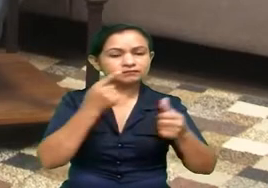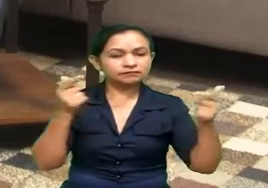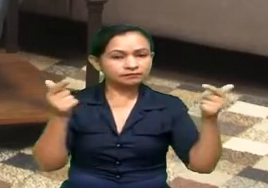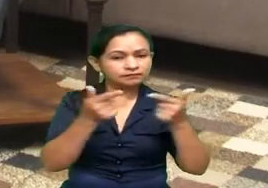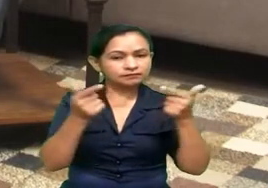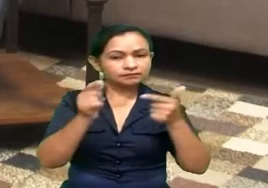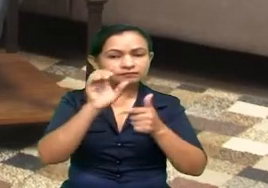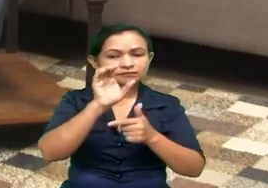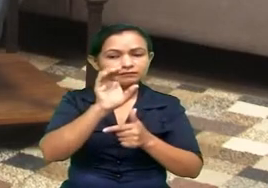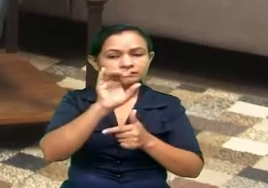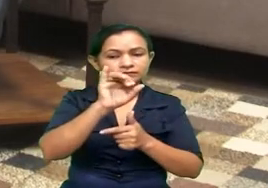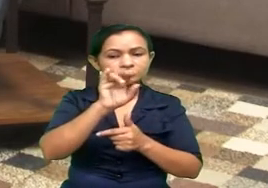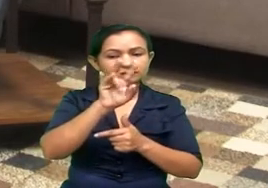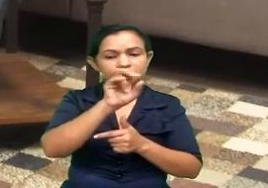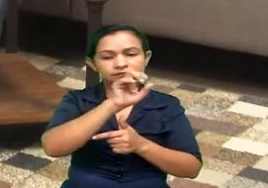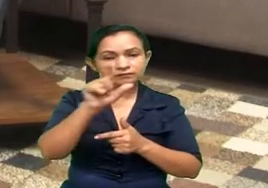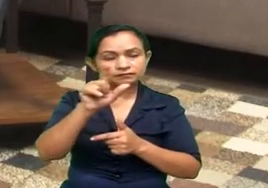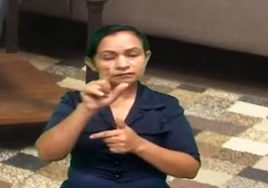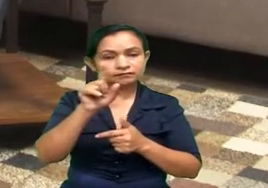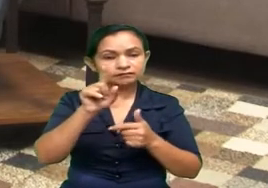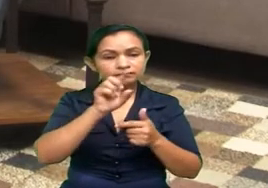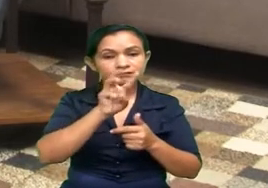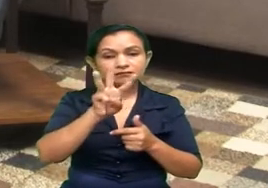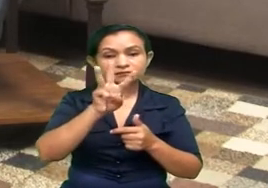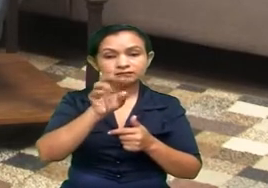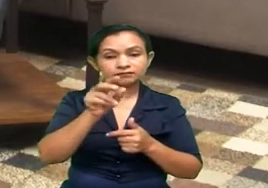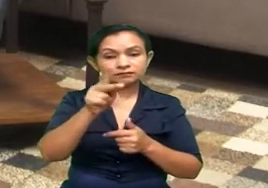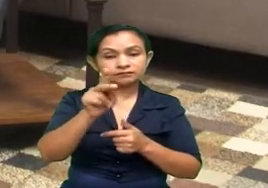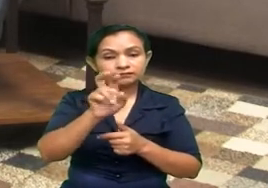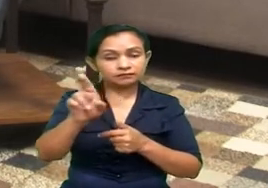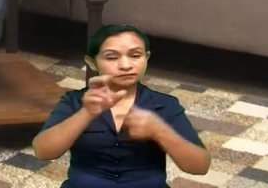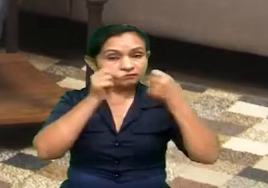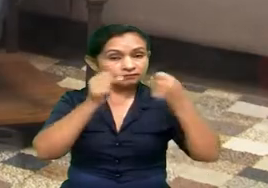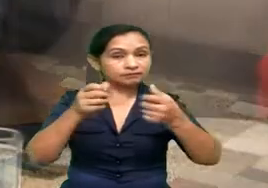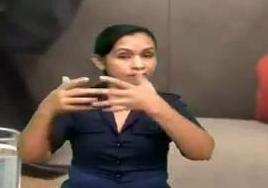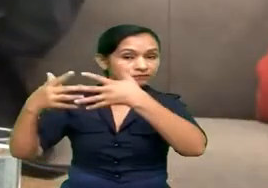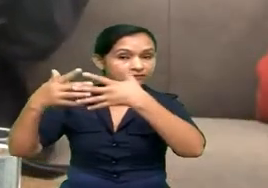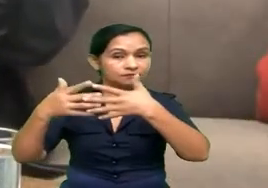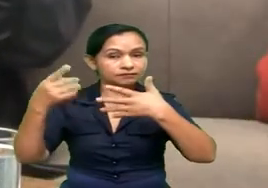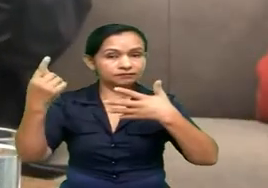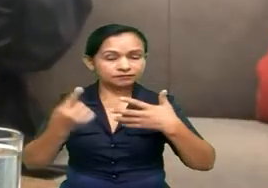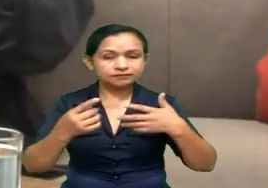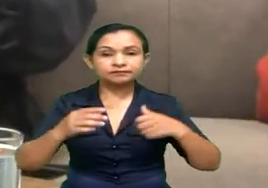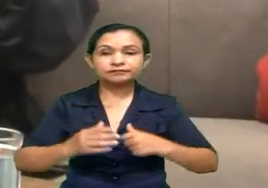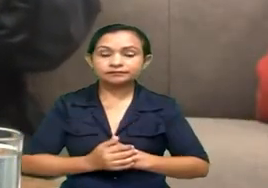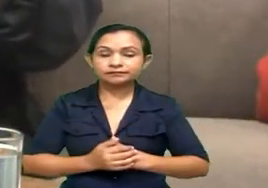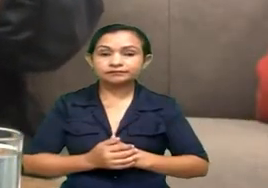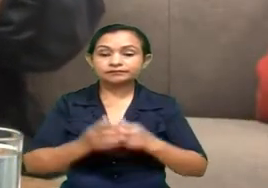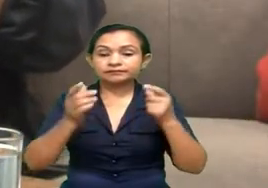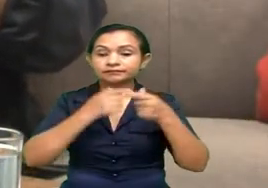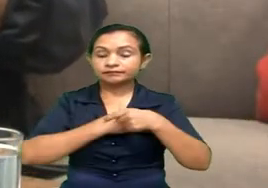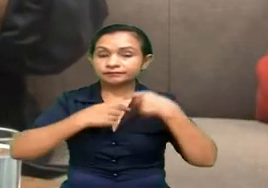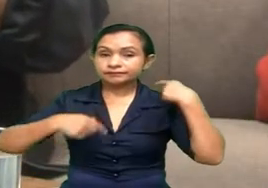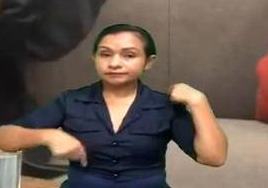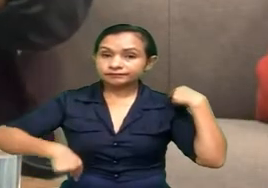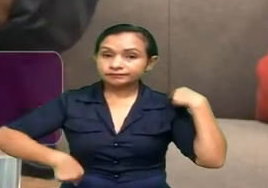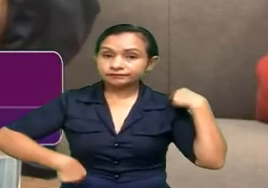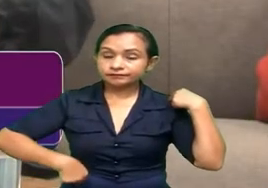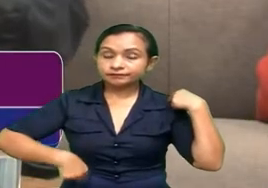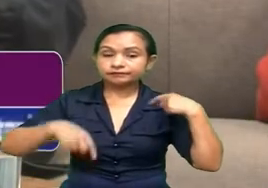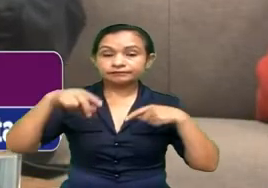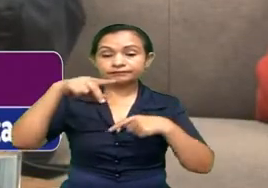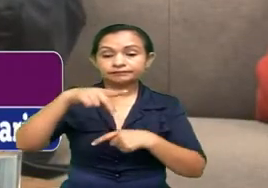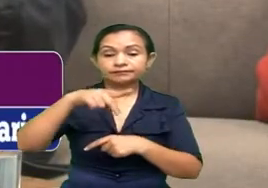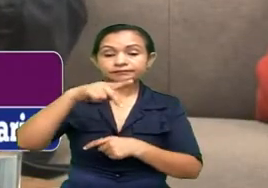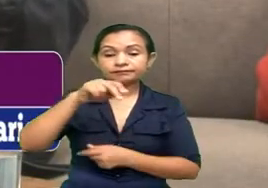cuando Walker viene y esas actitudes de Walker, uh-huh. Porque el presidente era Patricio